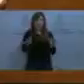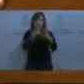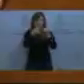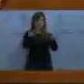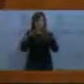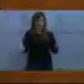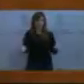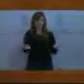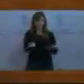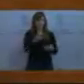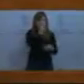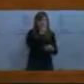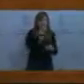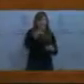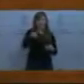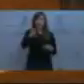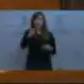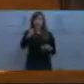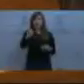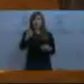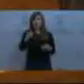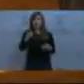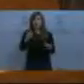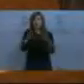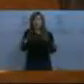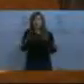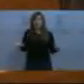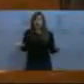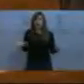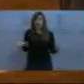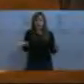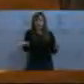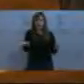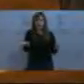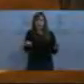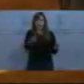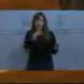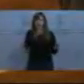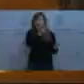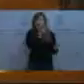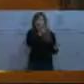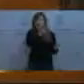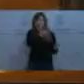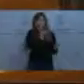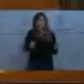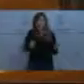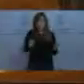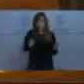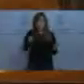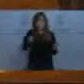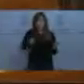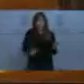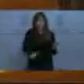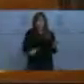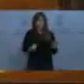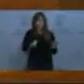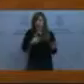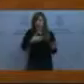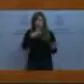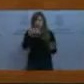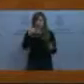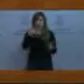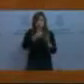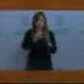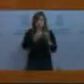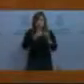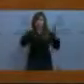UBI secundaria y una UBI móvil? Bueno, la UBI secundaria no tiene personal propio para activar el código ictus. Acabamos de